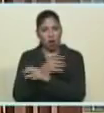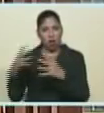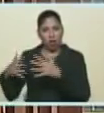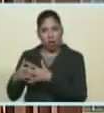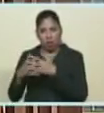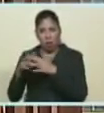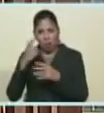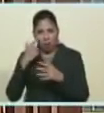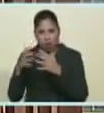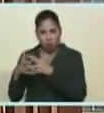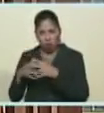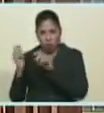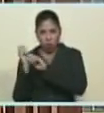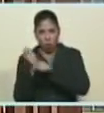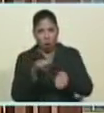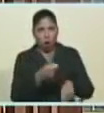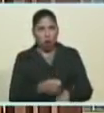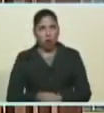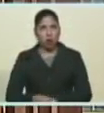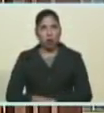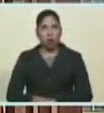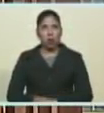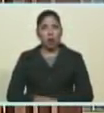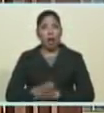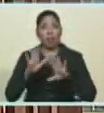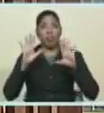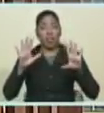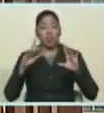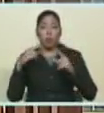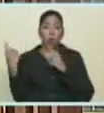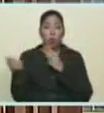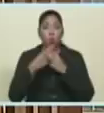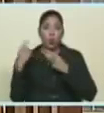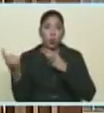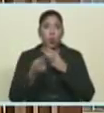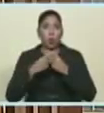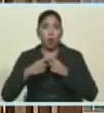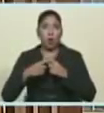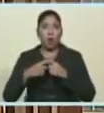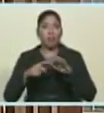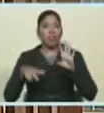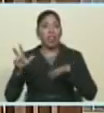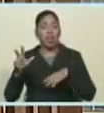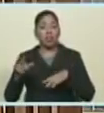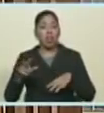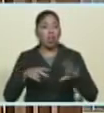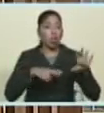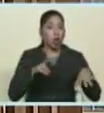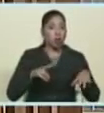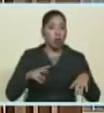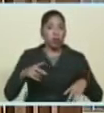vieron el juego? Ganaron en el décimo inning 13-12. ¿Qué dices tú?